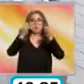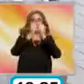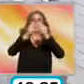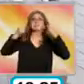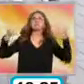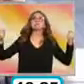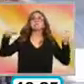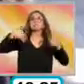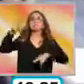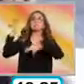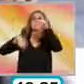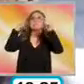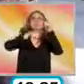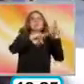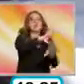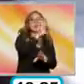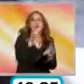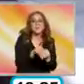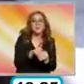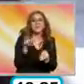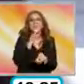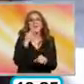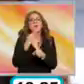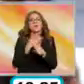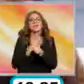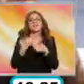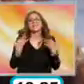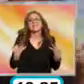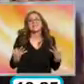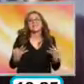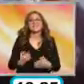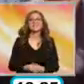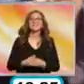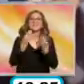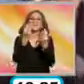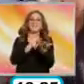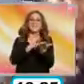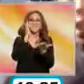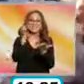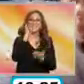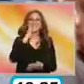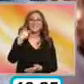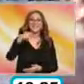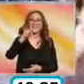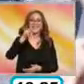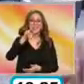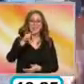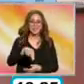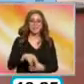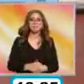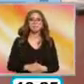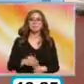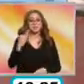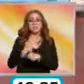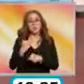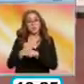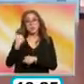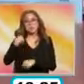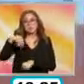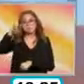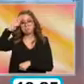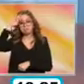pues a ver todo. complicado. Vamos a hacer Feng Shui. ¿No? Claro. Muchas gracias, Karen. Un placer. Y bueno, con esta reflexión nosotros